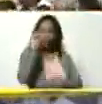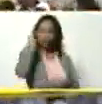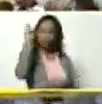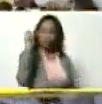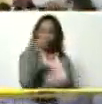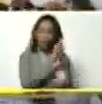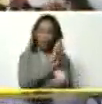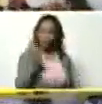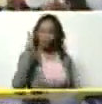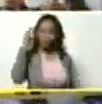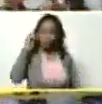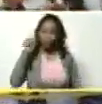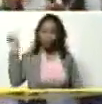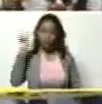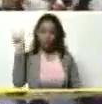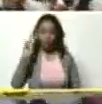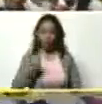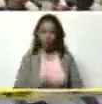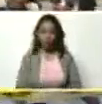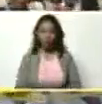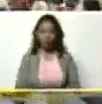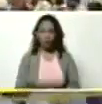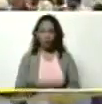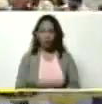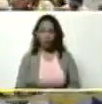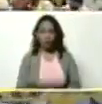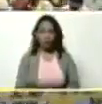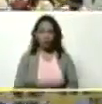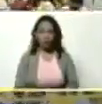de la República Bolivariana de Venezuela.